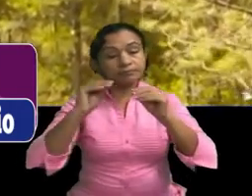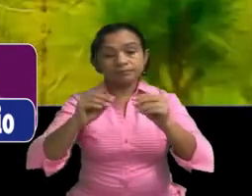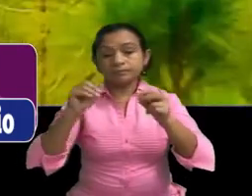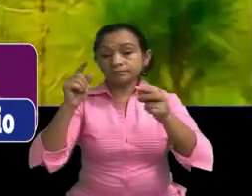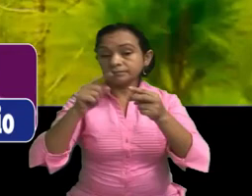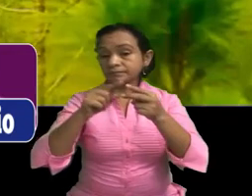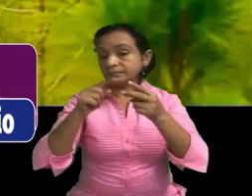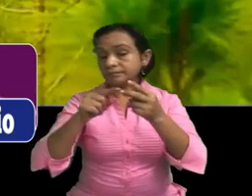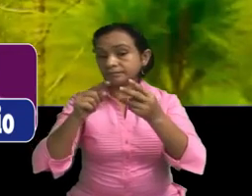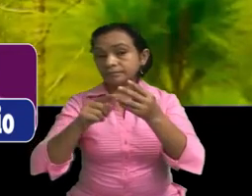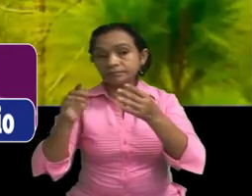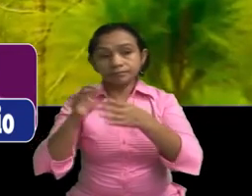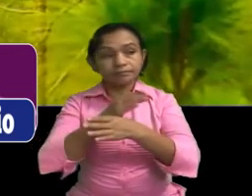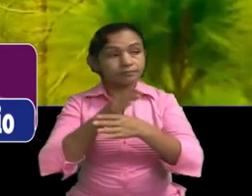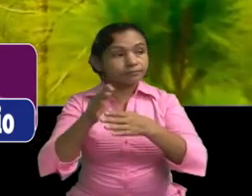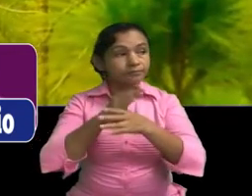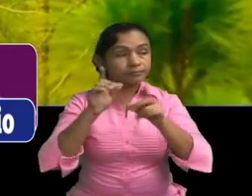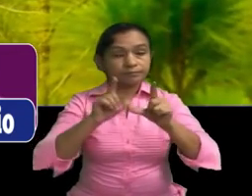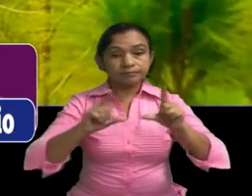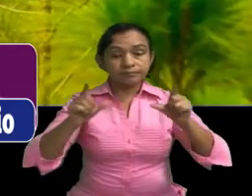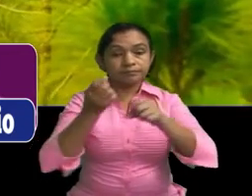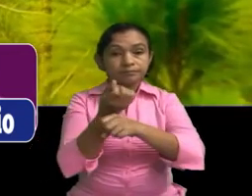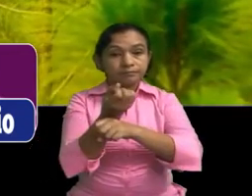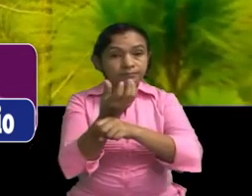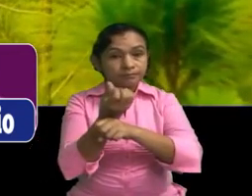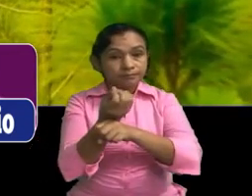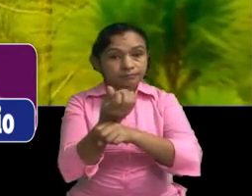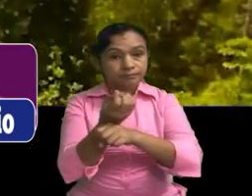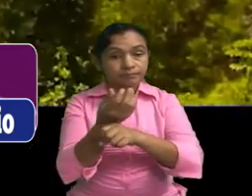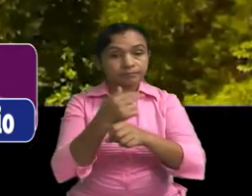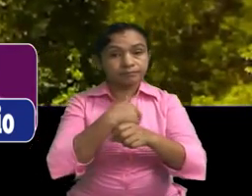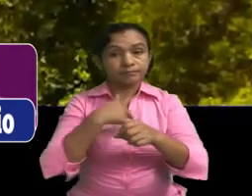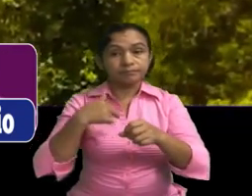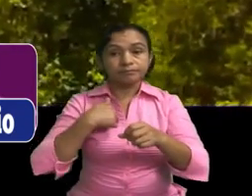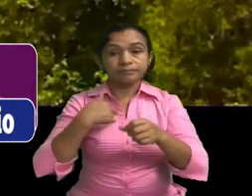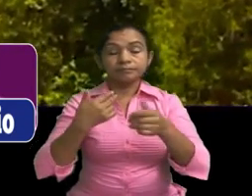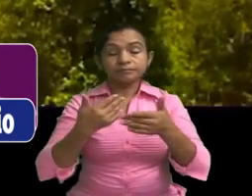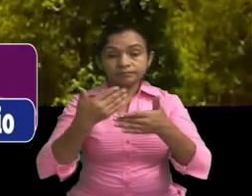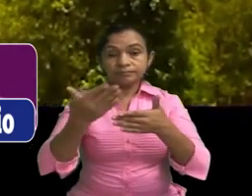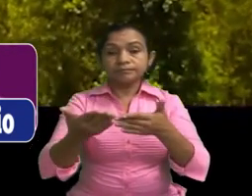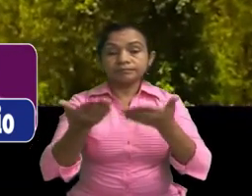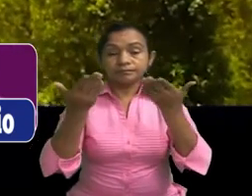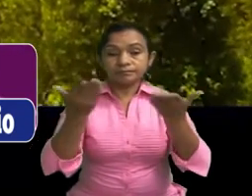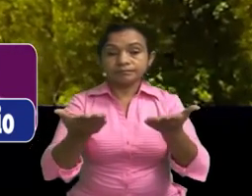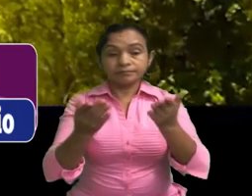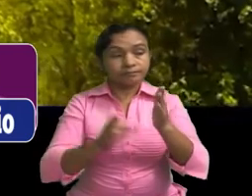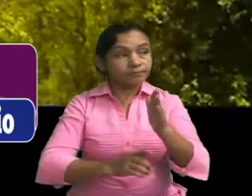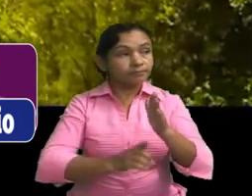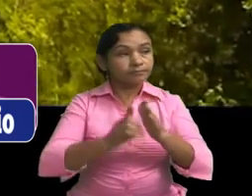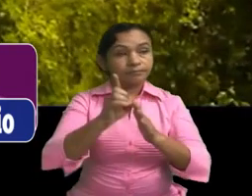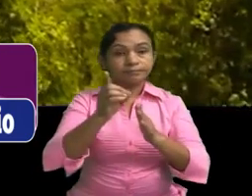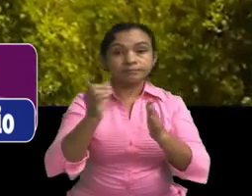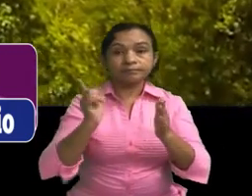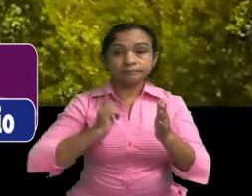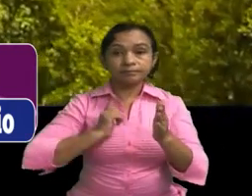las estructuras que están en el territorio, las alcaldías, porque no es que llegamos y vamos a desarrollar las acciones,